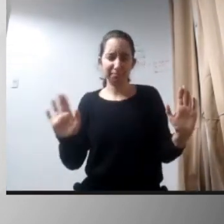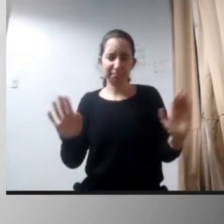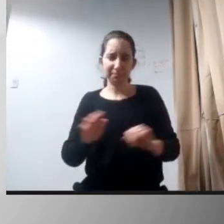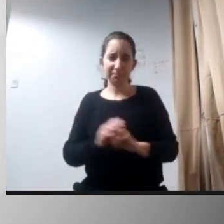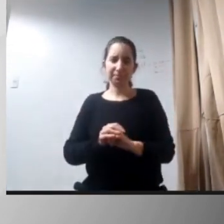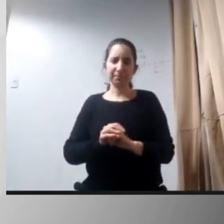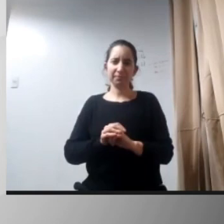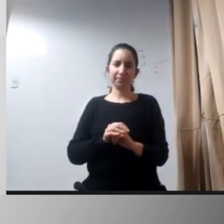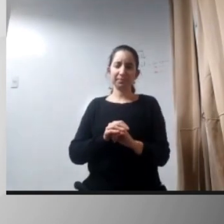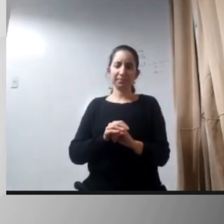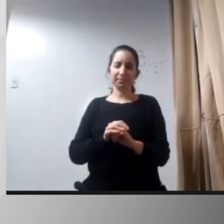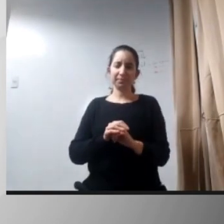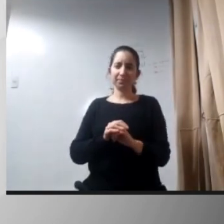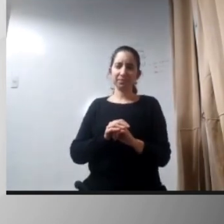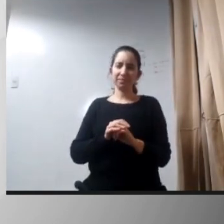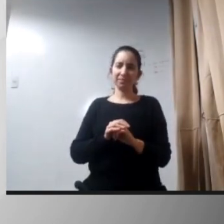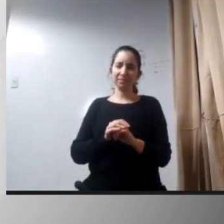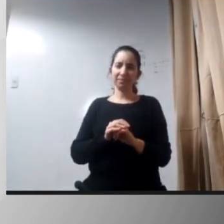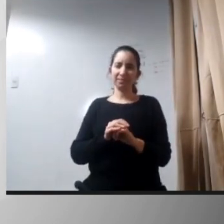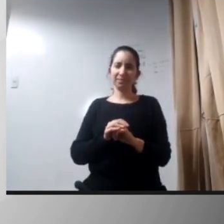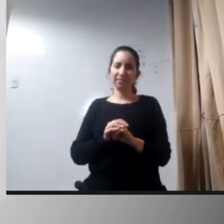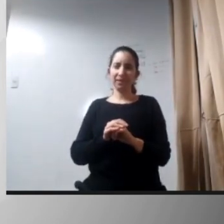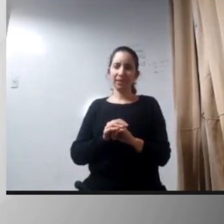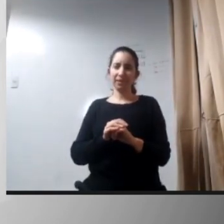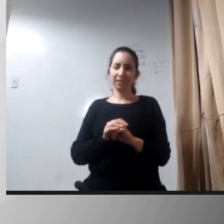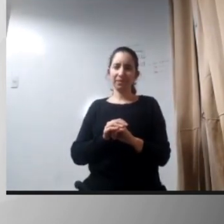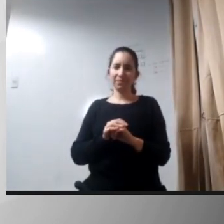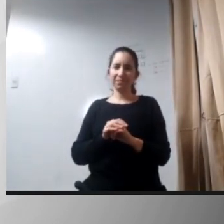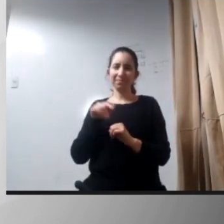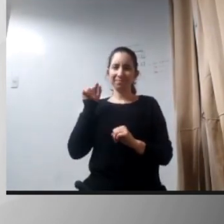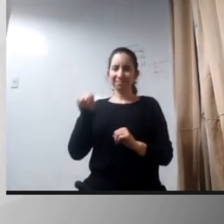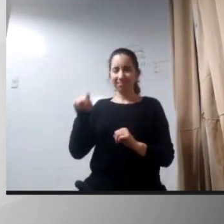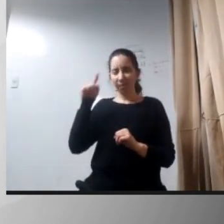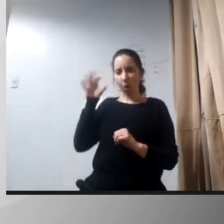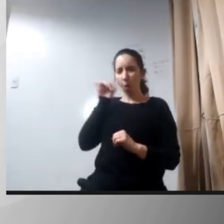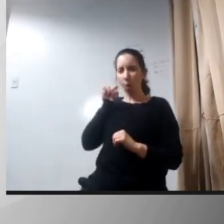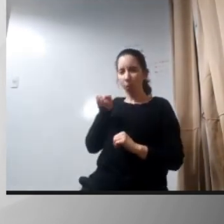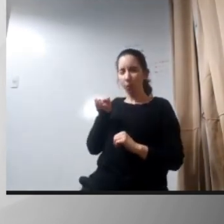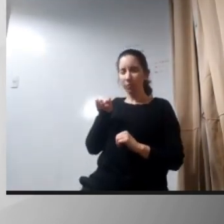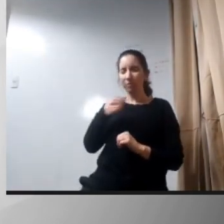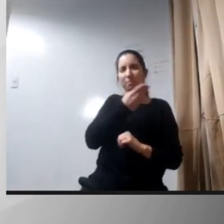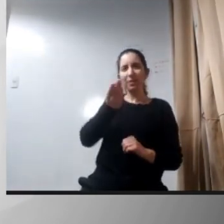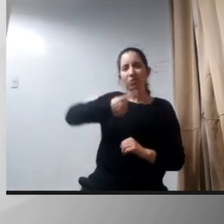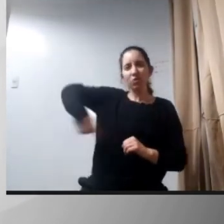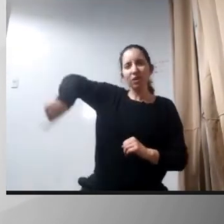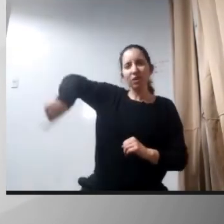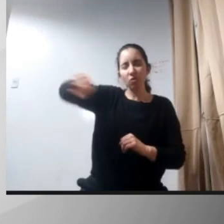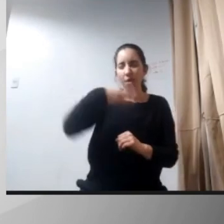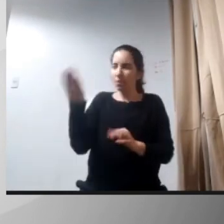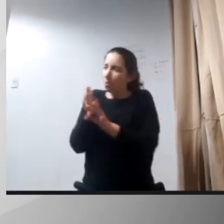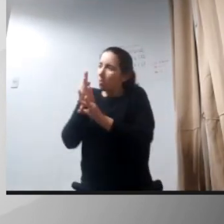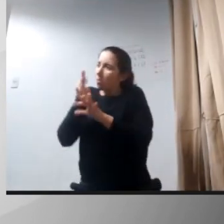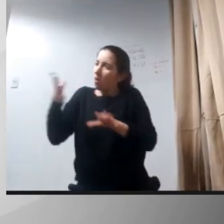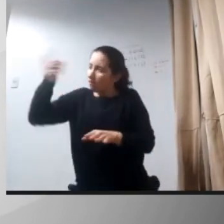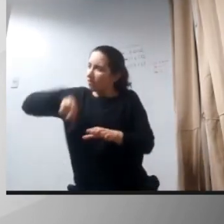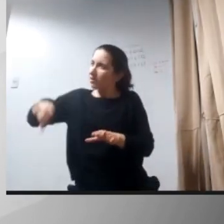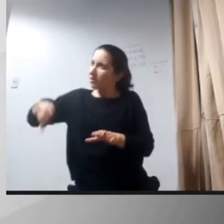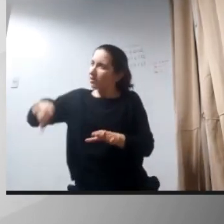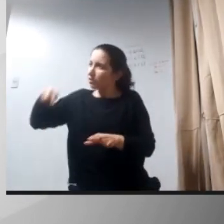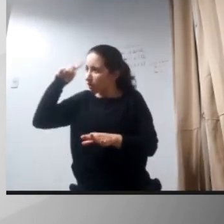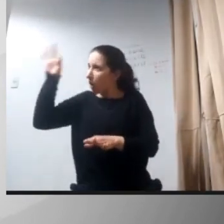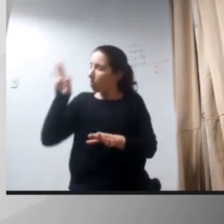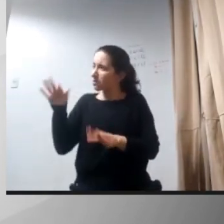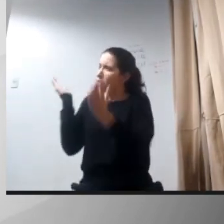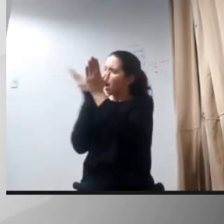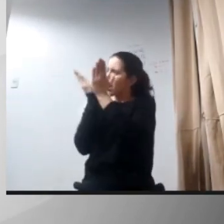los profesionales, sino que siempre pensé que era muy importante que la sabiduría de los profesionales esté